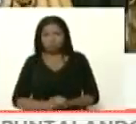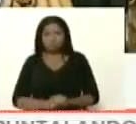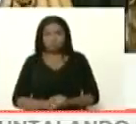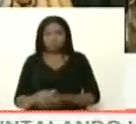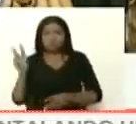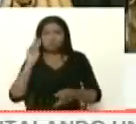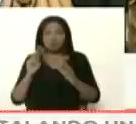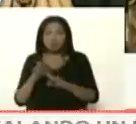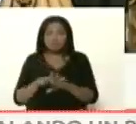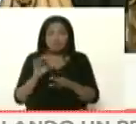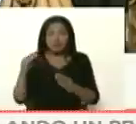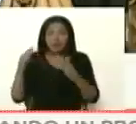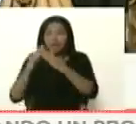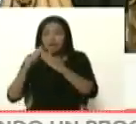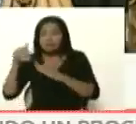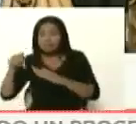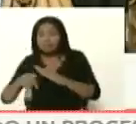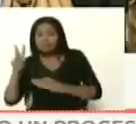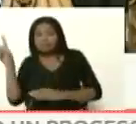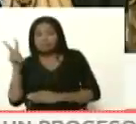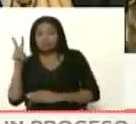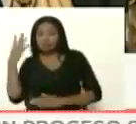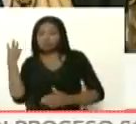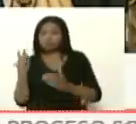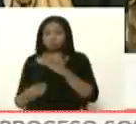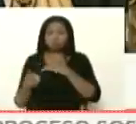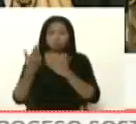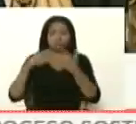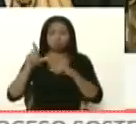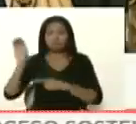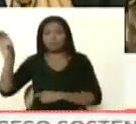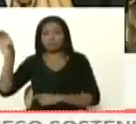Dejaban su hogar en Venezuela,